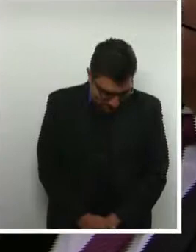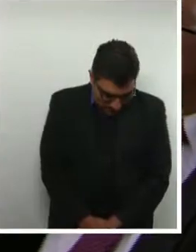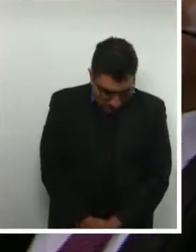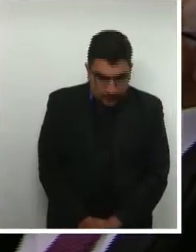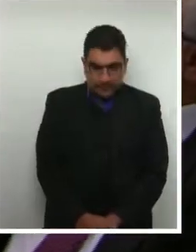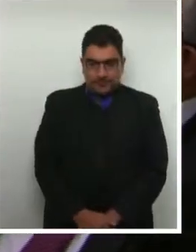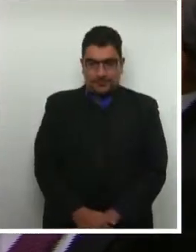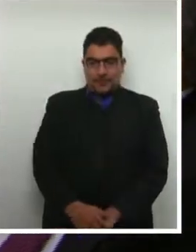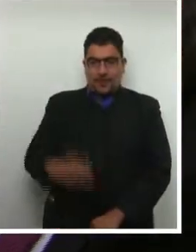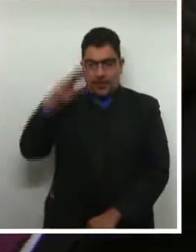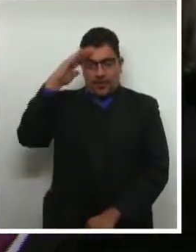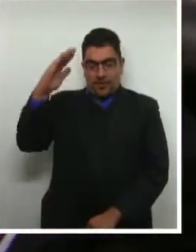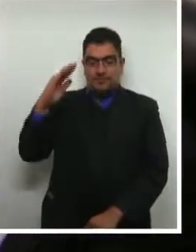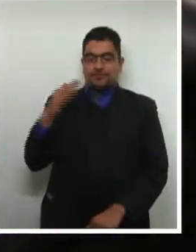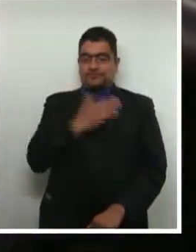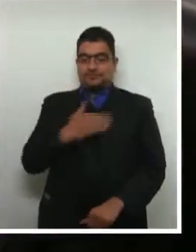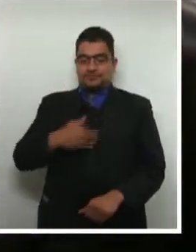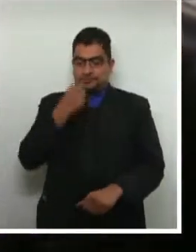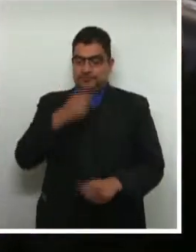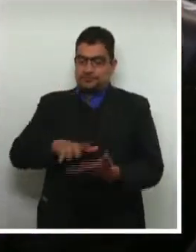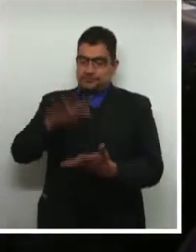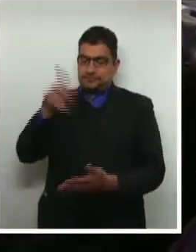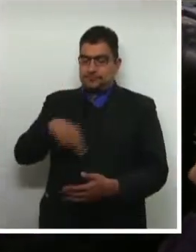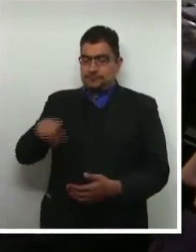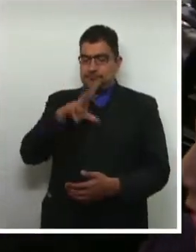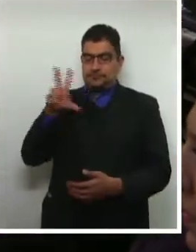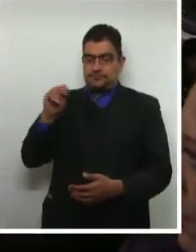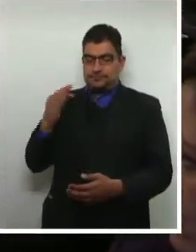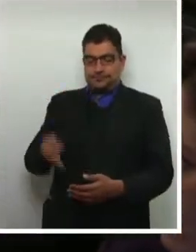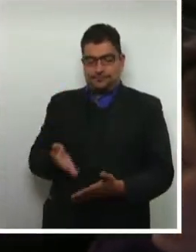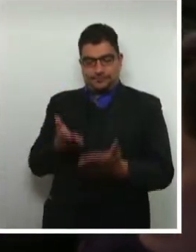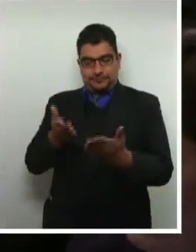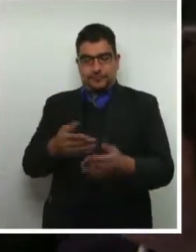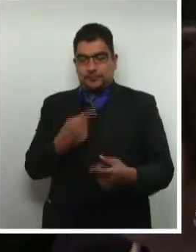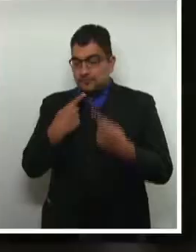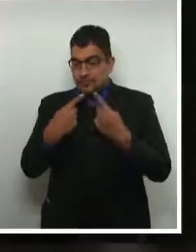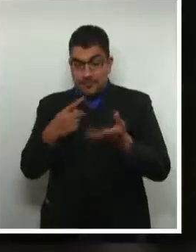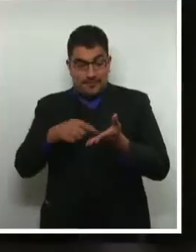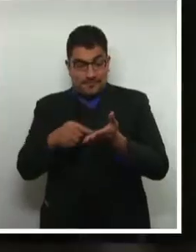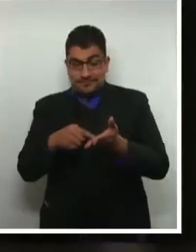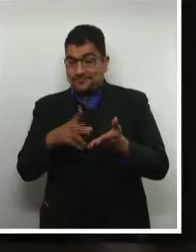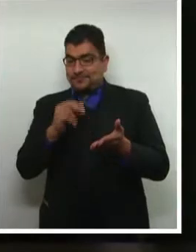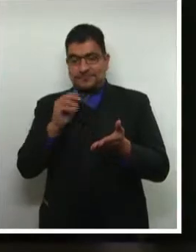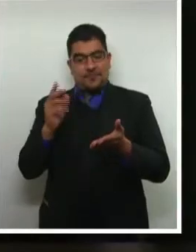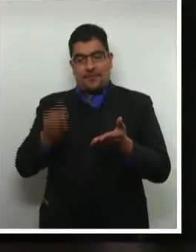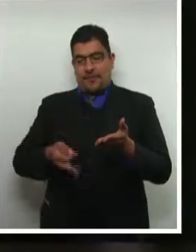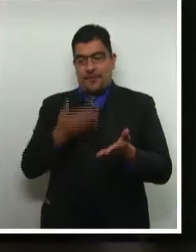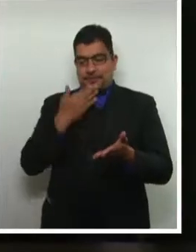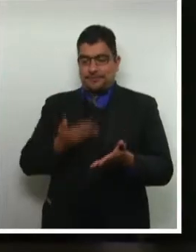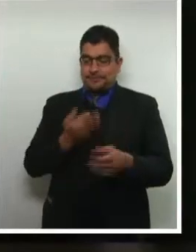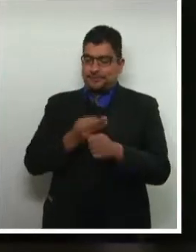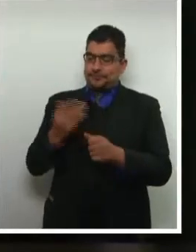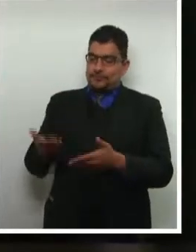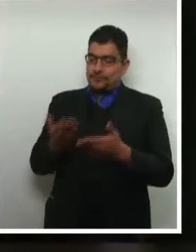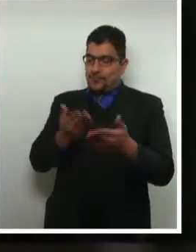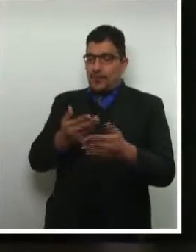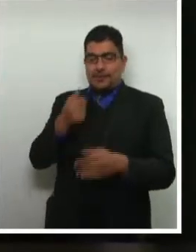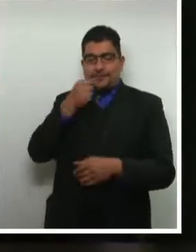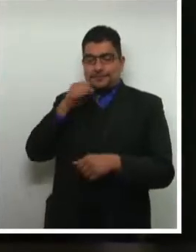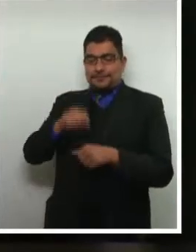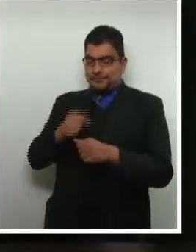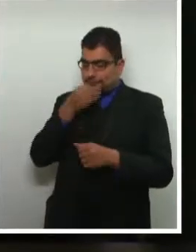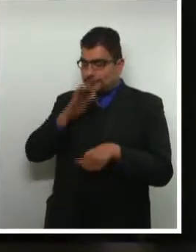Señor presidente, mayoría por la negativa. No se admite a discusión. En consecuencia, solicito a la